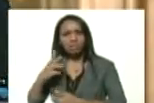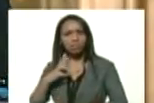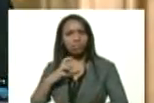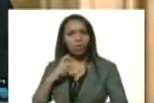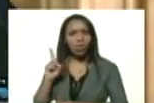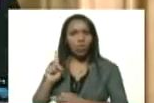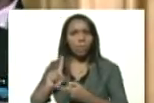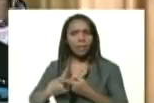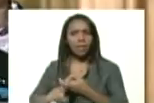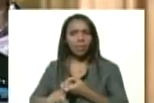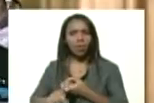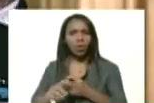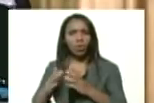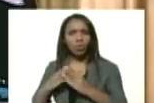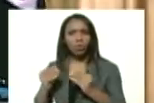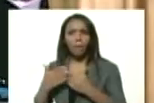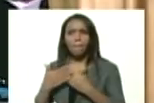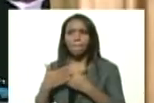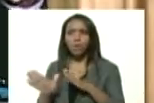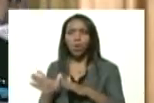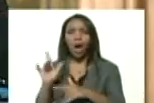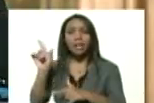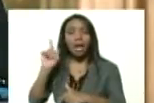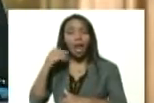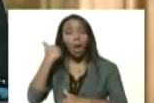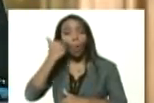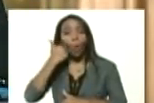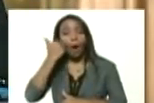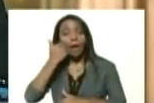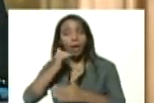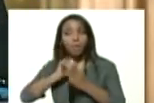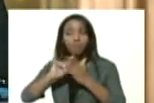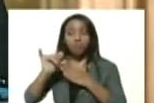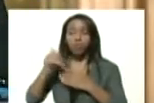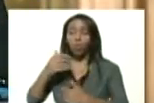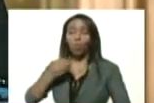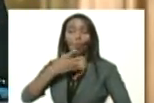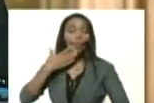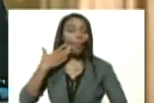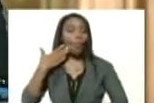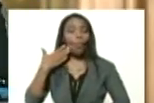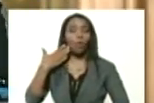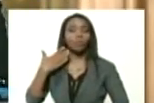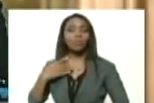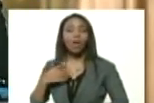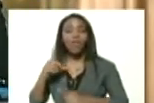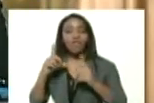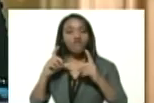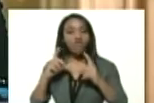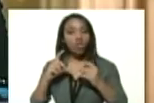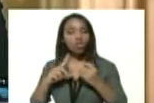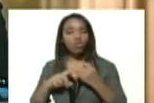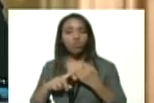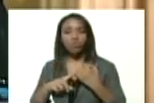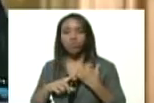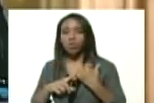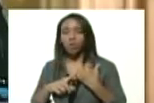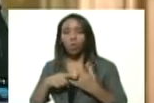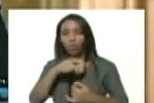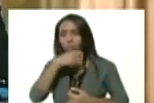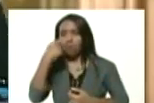matrimonio a todo dar en la guajira de la alta guajira fotos con